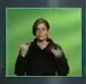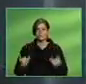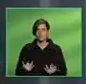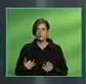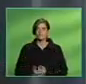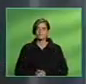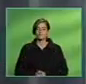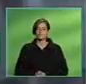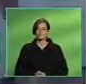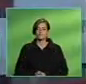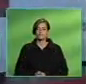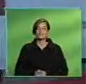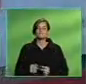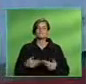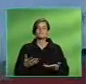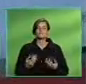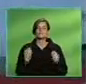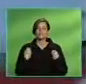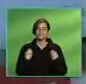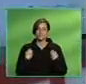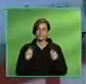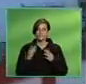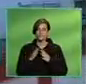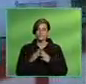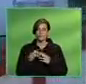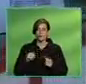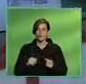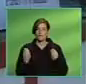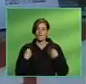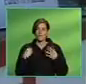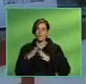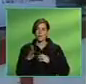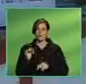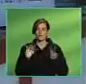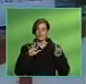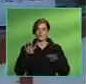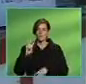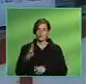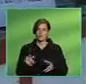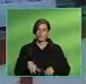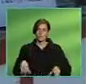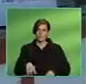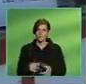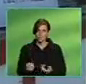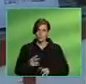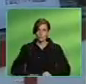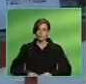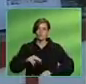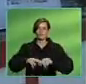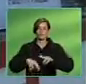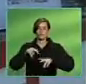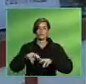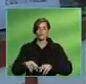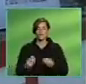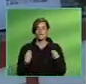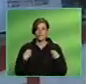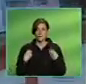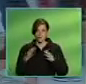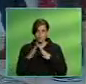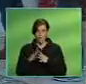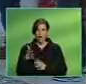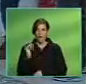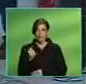a entregar esta vivienda que consta de 74 metros cuadrados de construcción, una vivienda que tiene